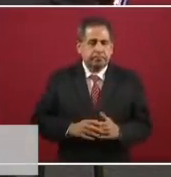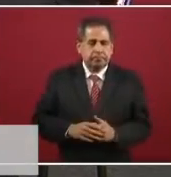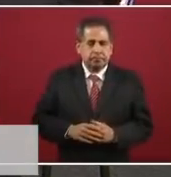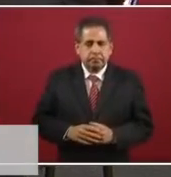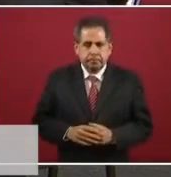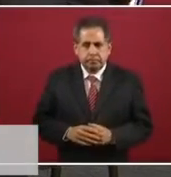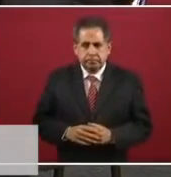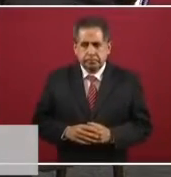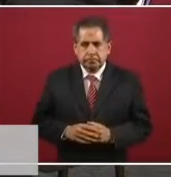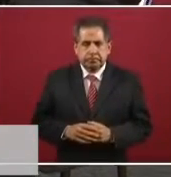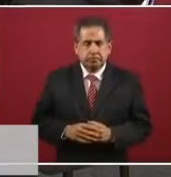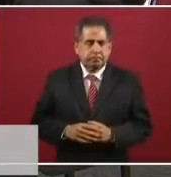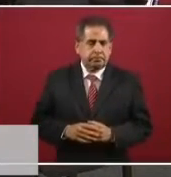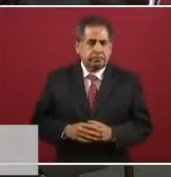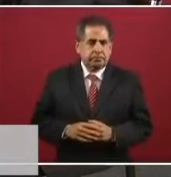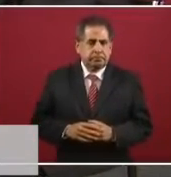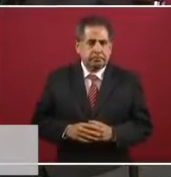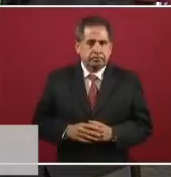derechos humanos.